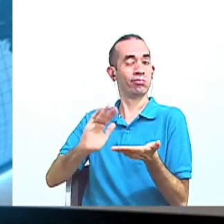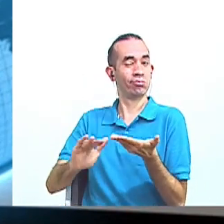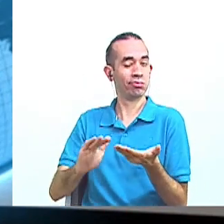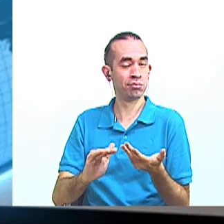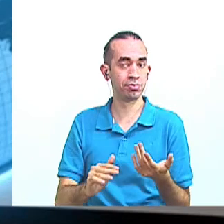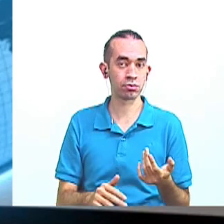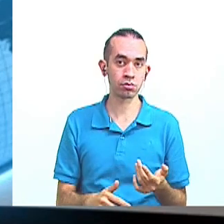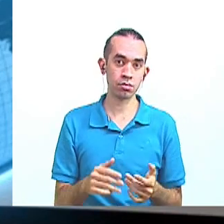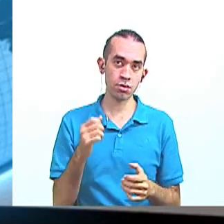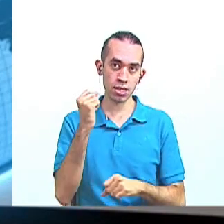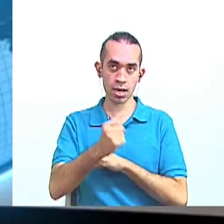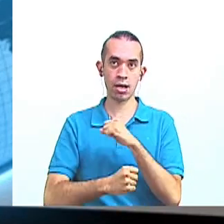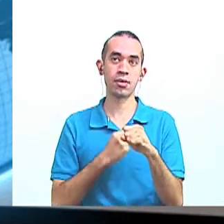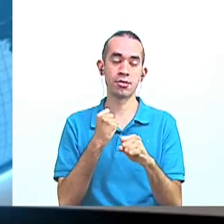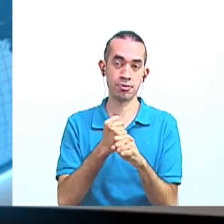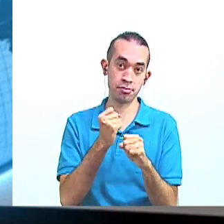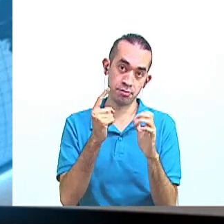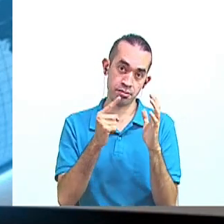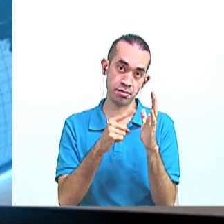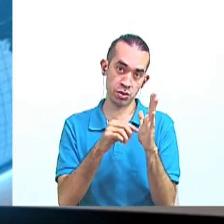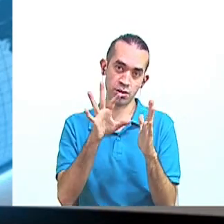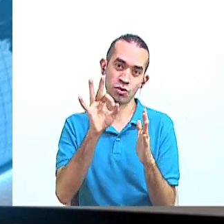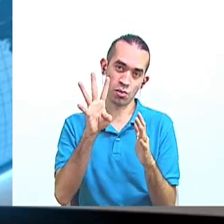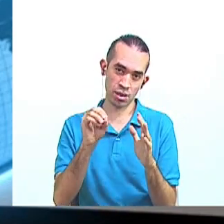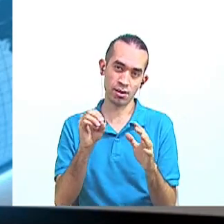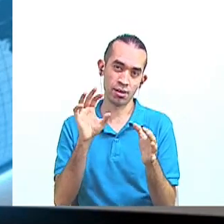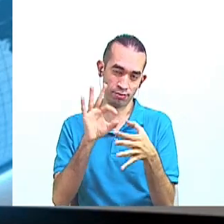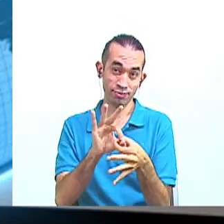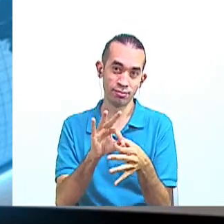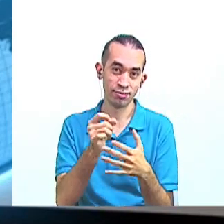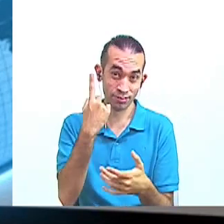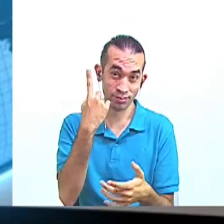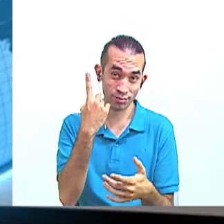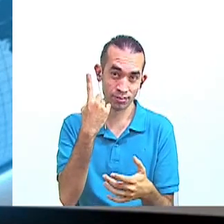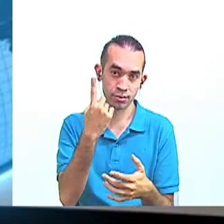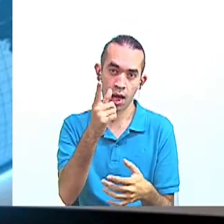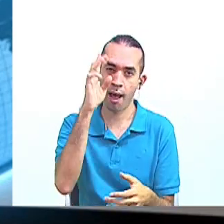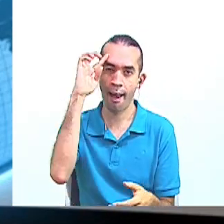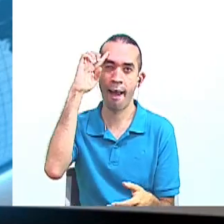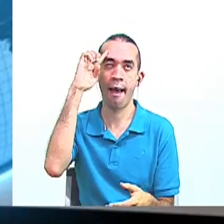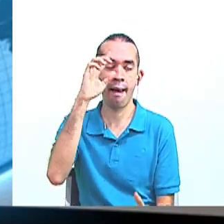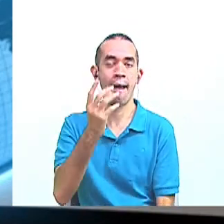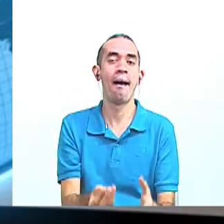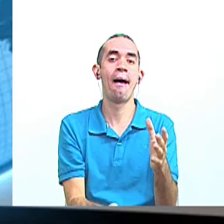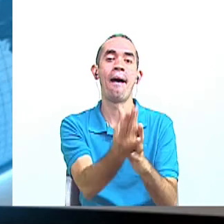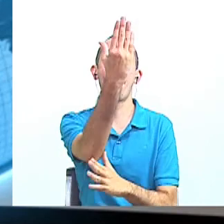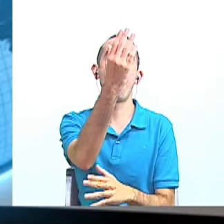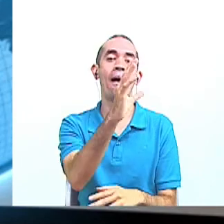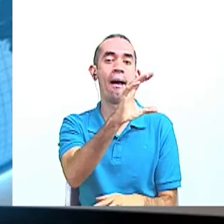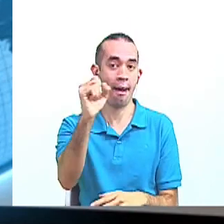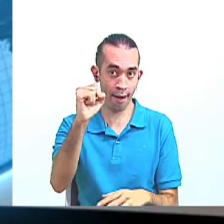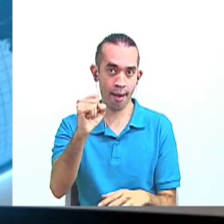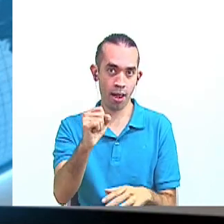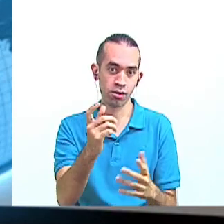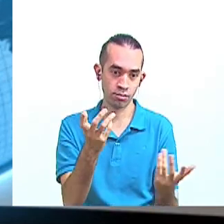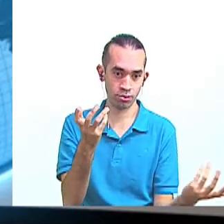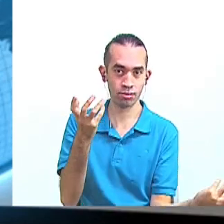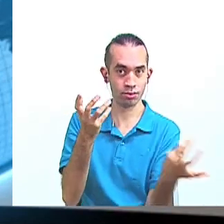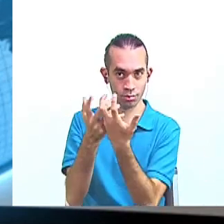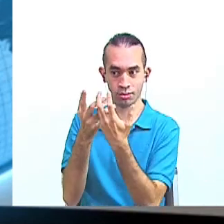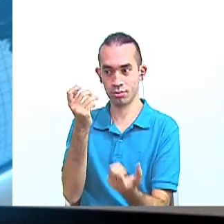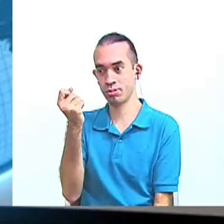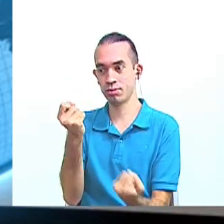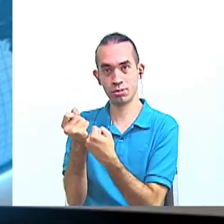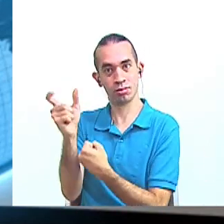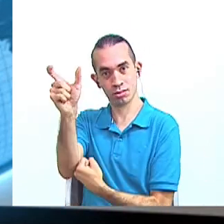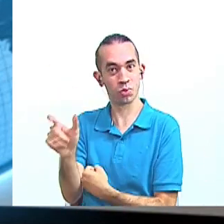que los 40 se explica en esto, ¿no? ¿Qué les parece a ustedes? La creación de la Caja del Seguro Social está justificada para ayudarle a doña